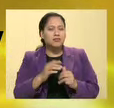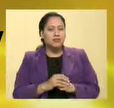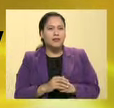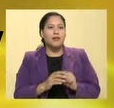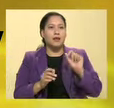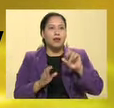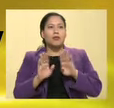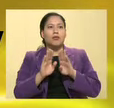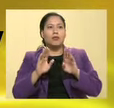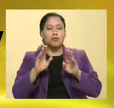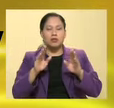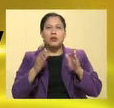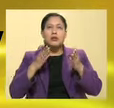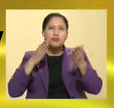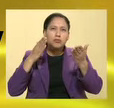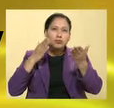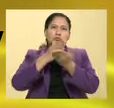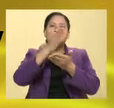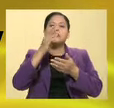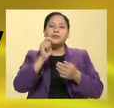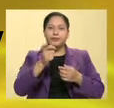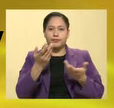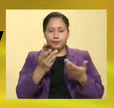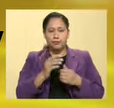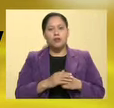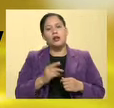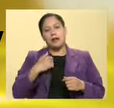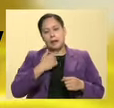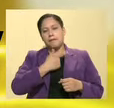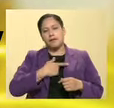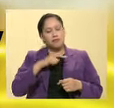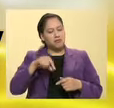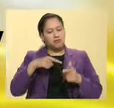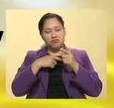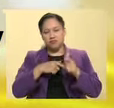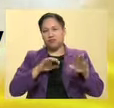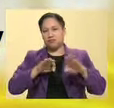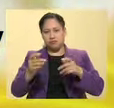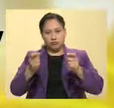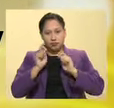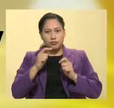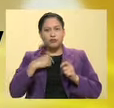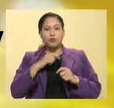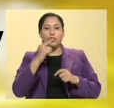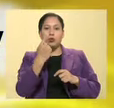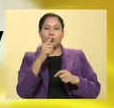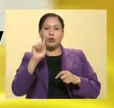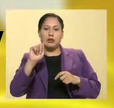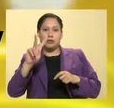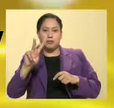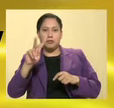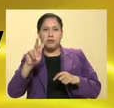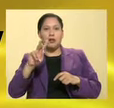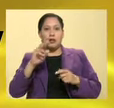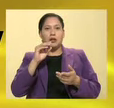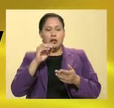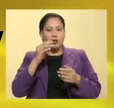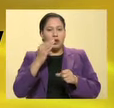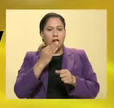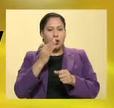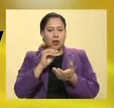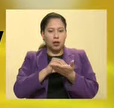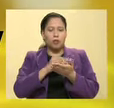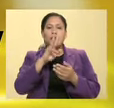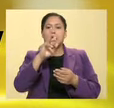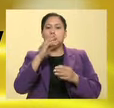estás encaminando tus armas? Bueno, por supuesto, me gustaría seguir en esto. Yo estoy en un UTV todos los días haciendo noticias